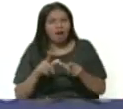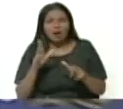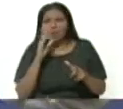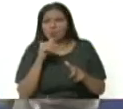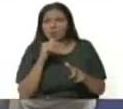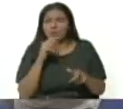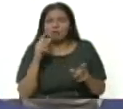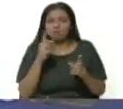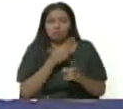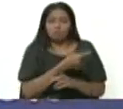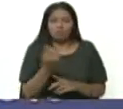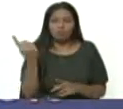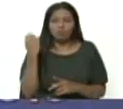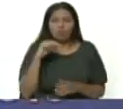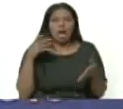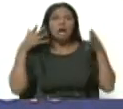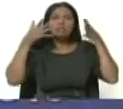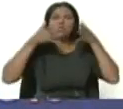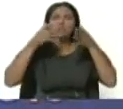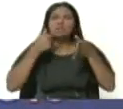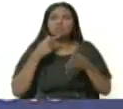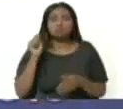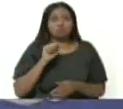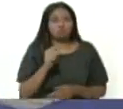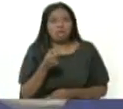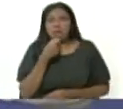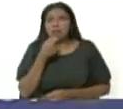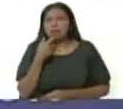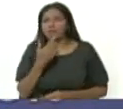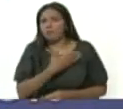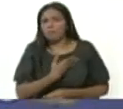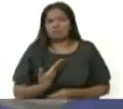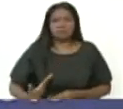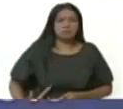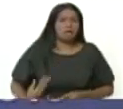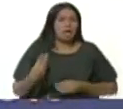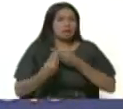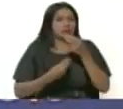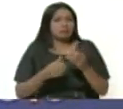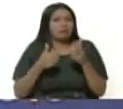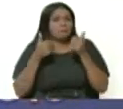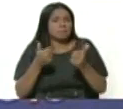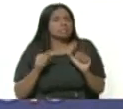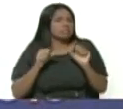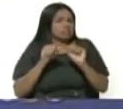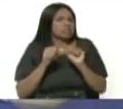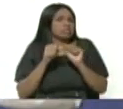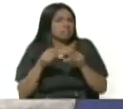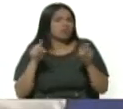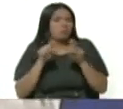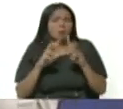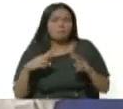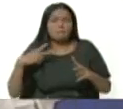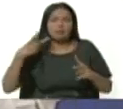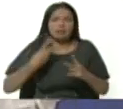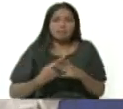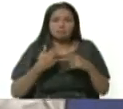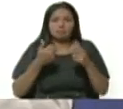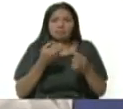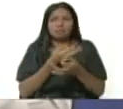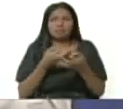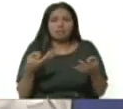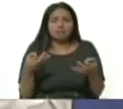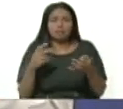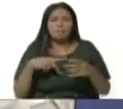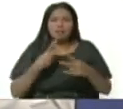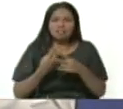desubicado, rodeado de asesores que le dicen, no, usted es muy bello, presidente, usted lo está haciendo muy bien, siga adelante, usted sí es valiente, presidente. Valiente